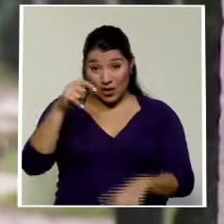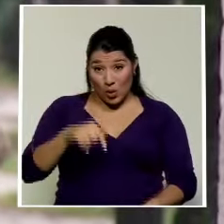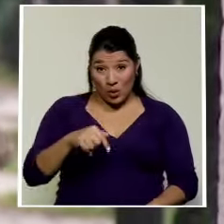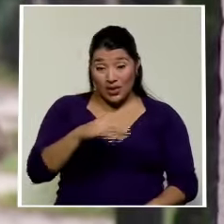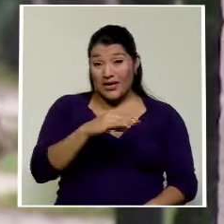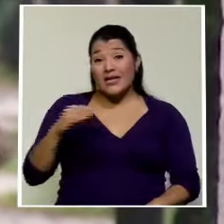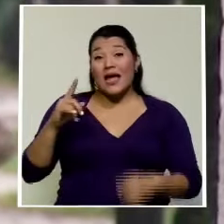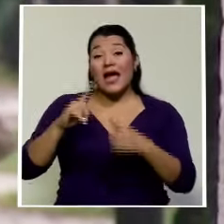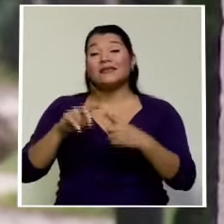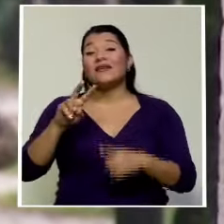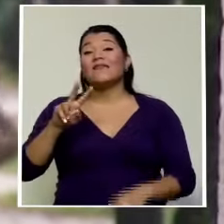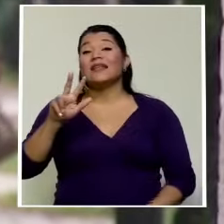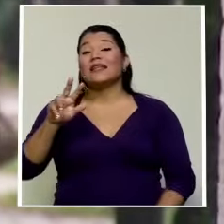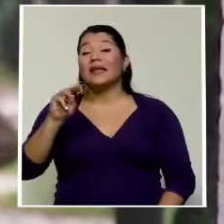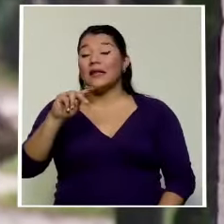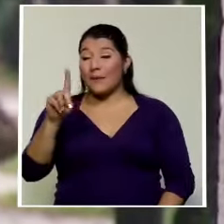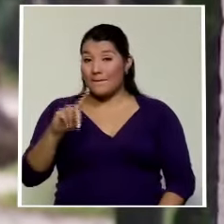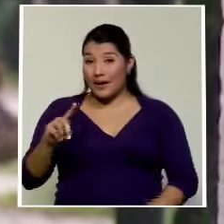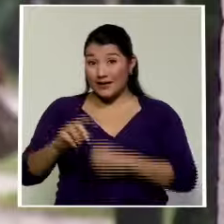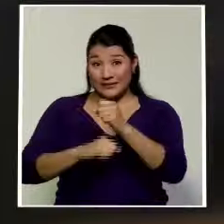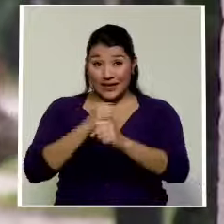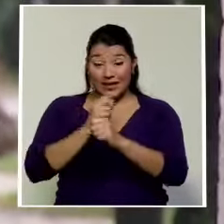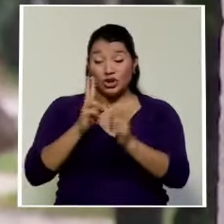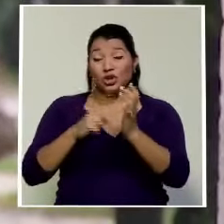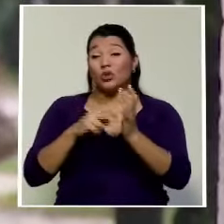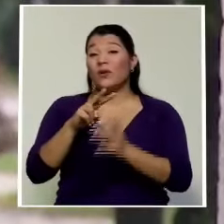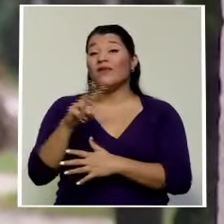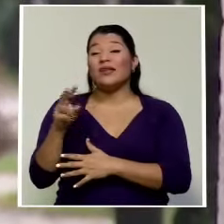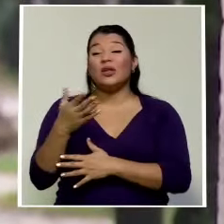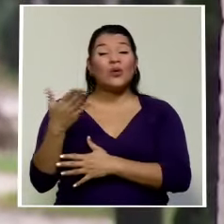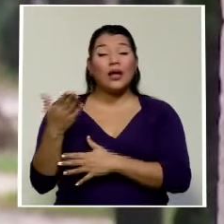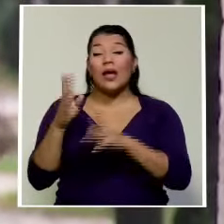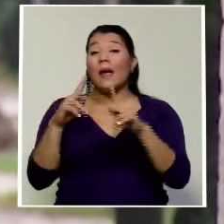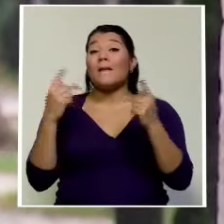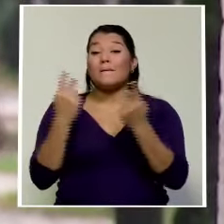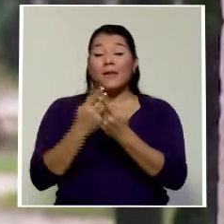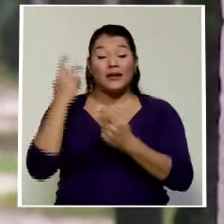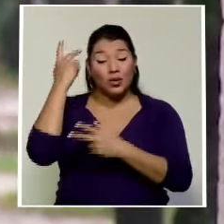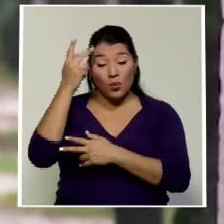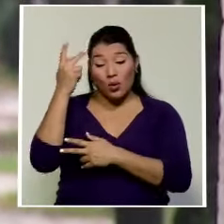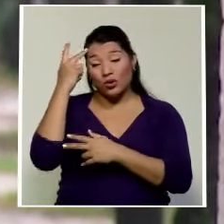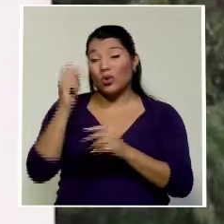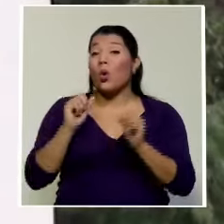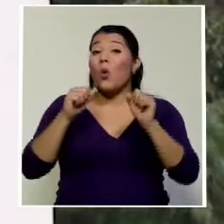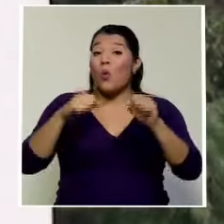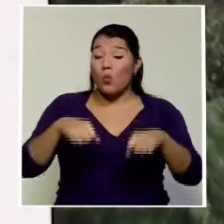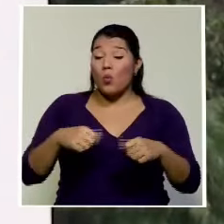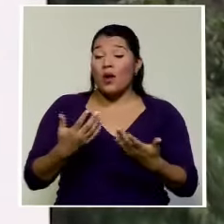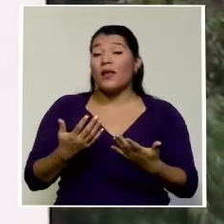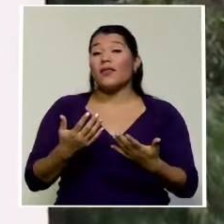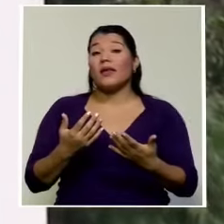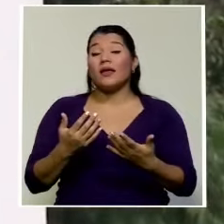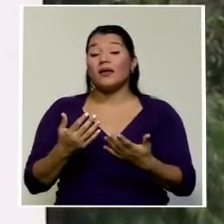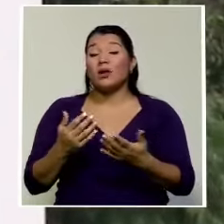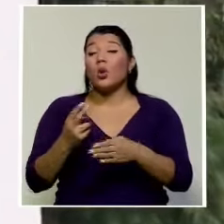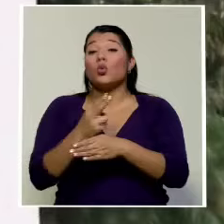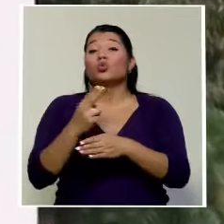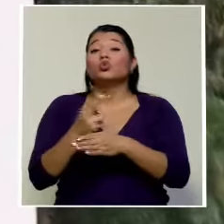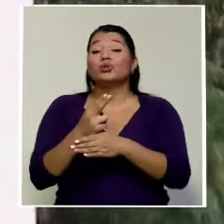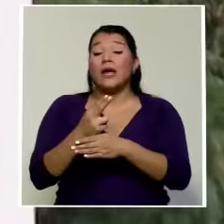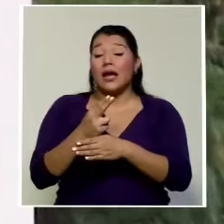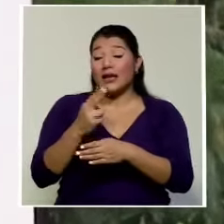y hasta el 23 de marzo del año 2022, los partidos políticos podrán hacer acopio de la documentación de respaldo